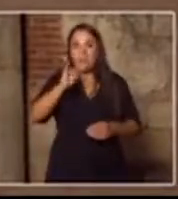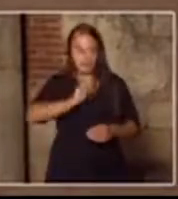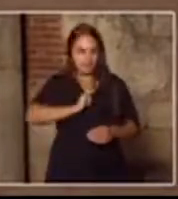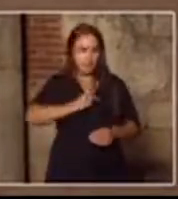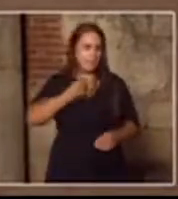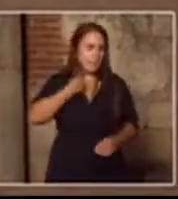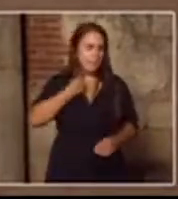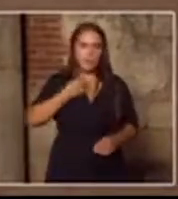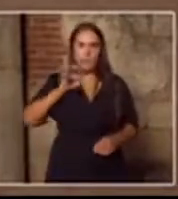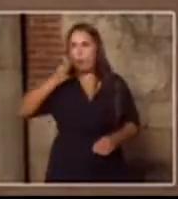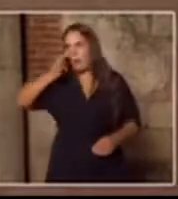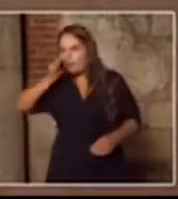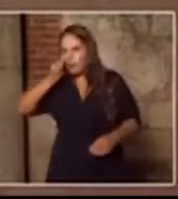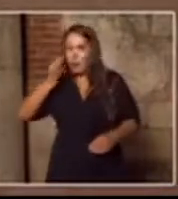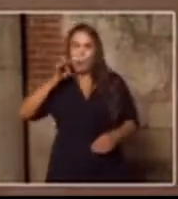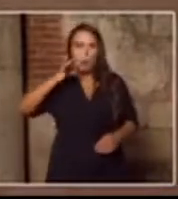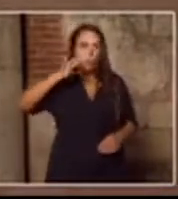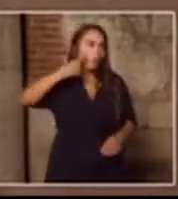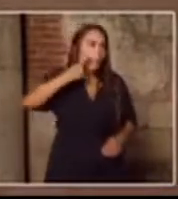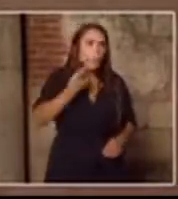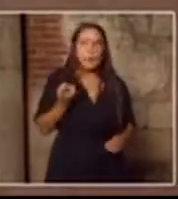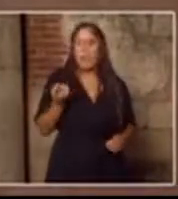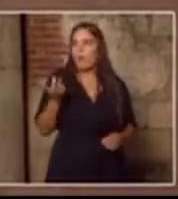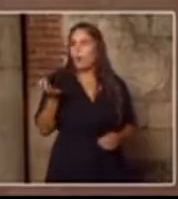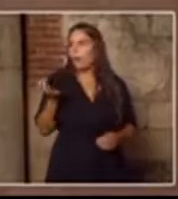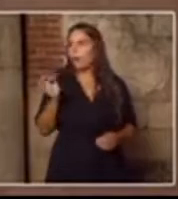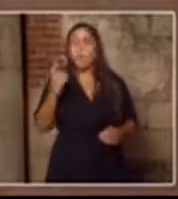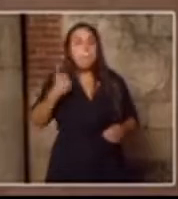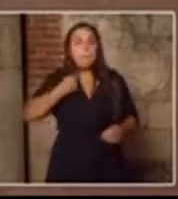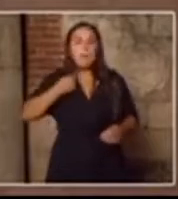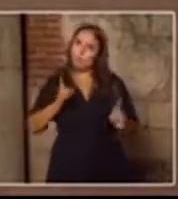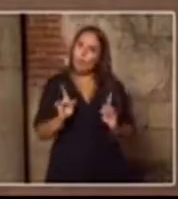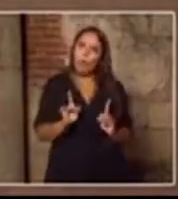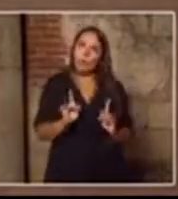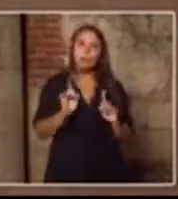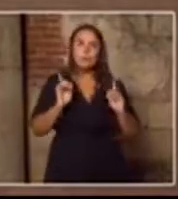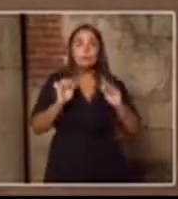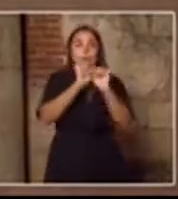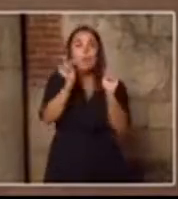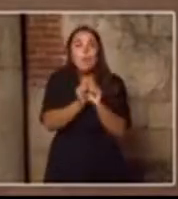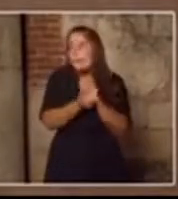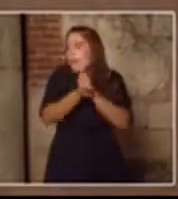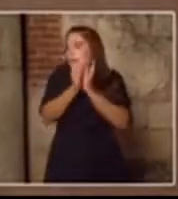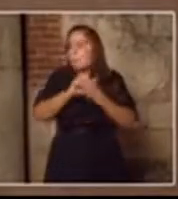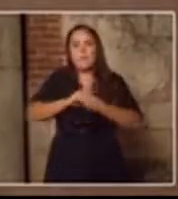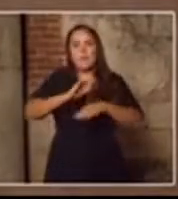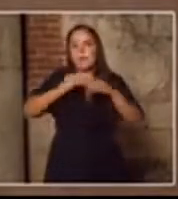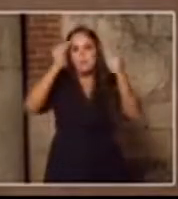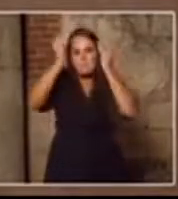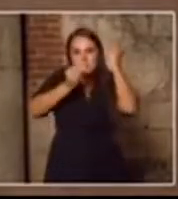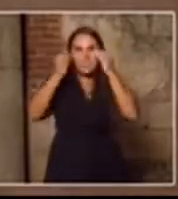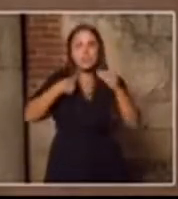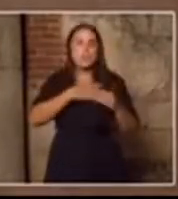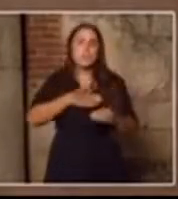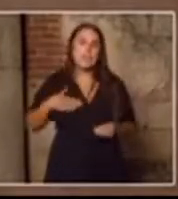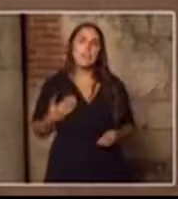ni nuestros orígenes, ni nuestras costumbres, simplemente supone cambiar nuestra forma de concebir lo que queremos